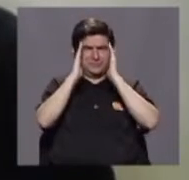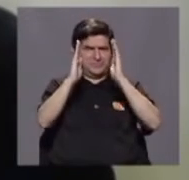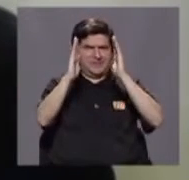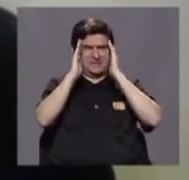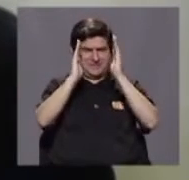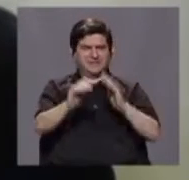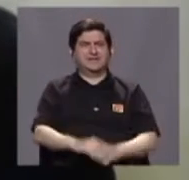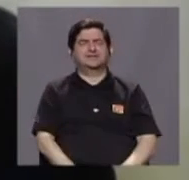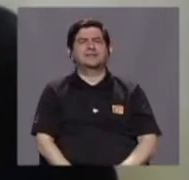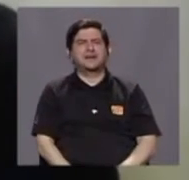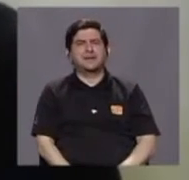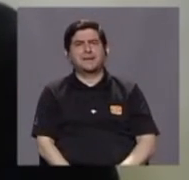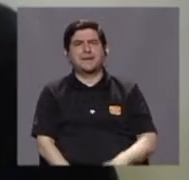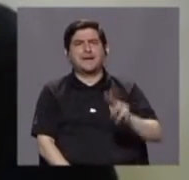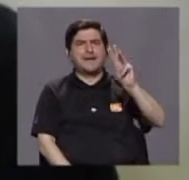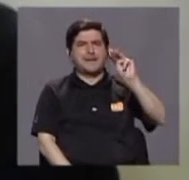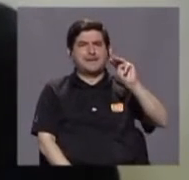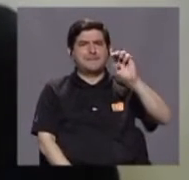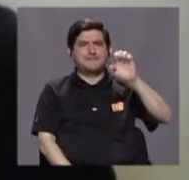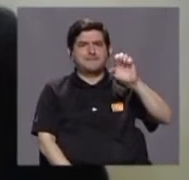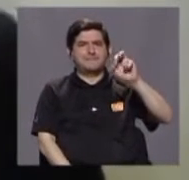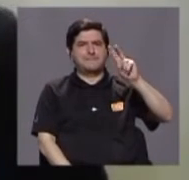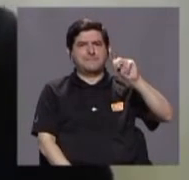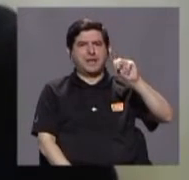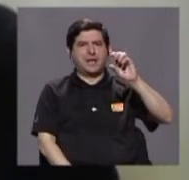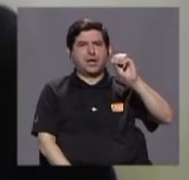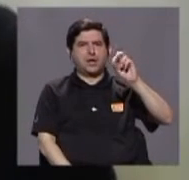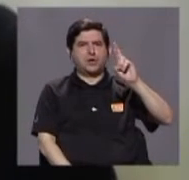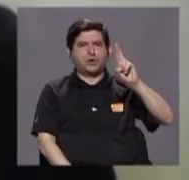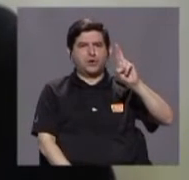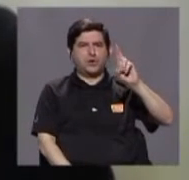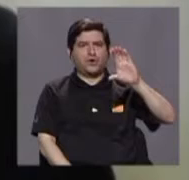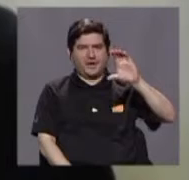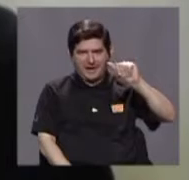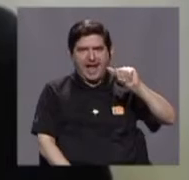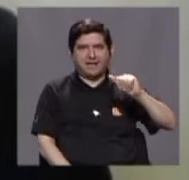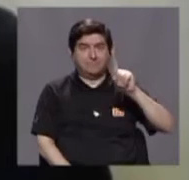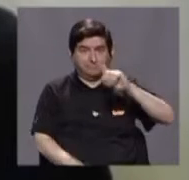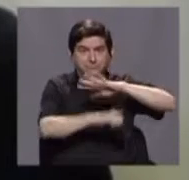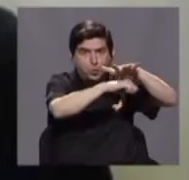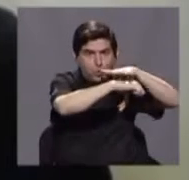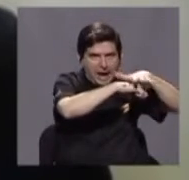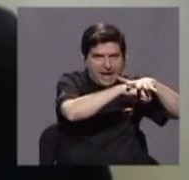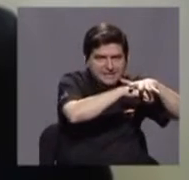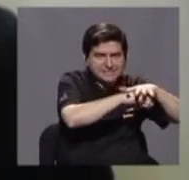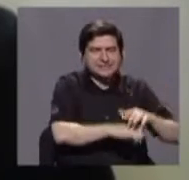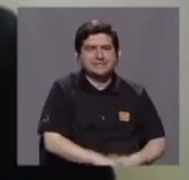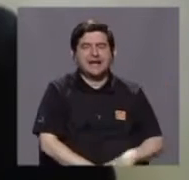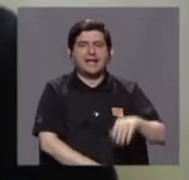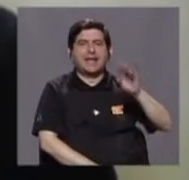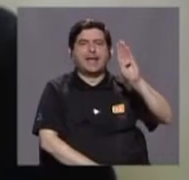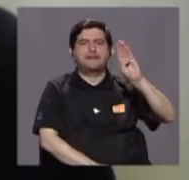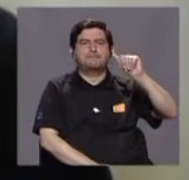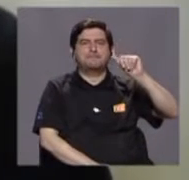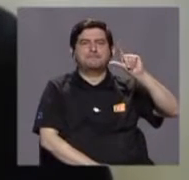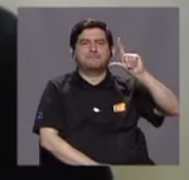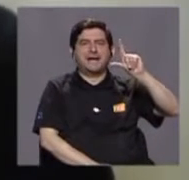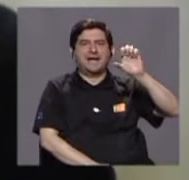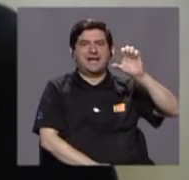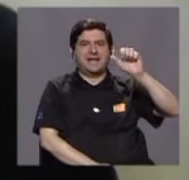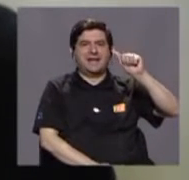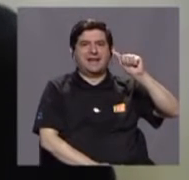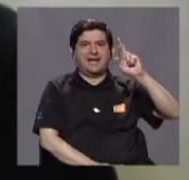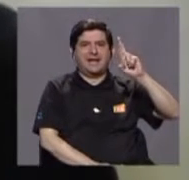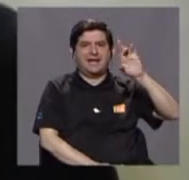escuchen, Menorquín quiere decir una pequeña isla menor, Menorca, en las Islas Baleares, que como sabéis